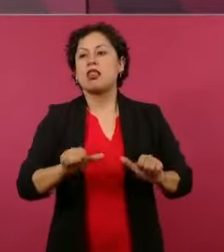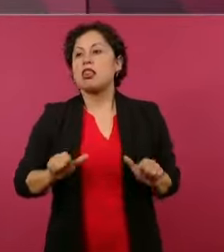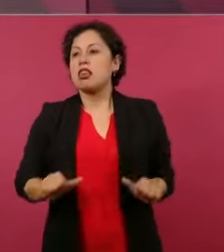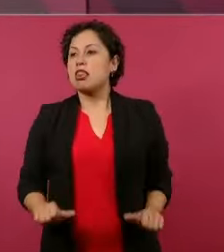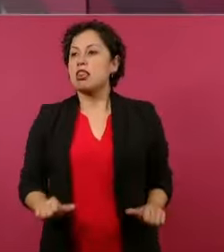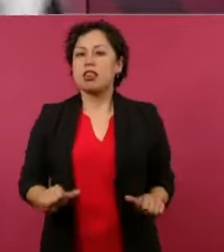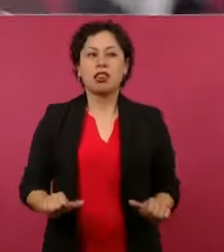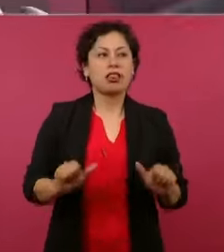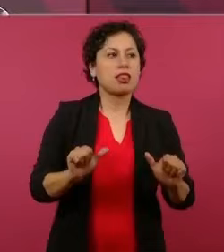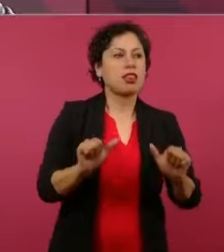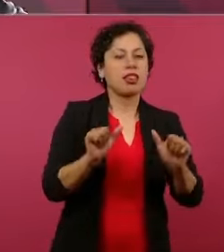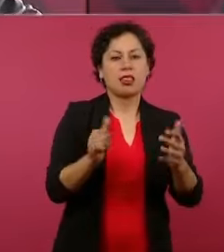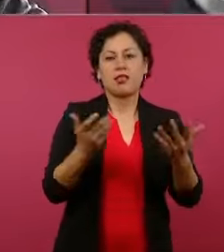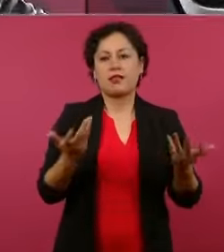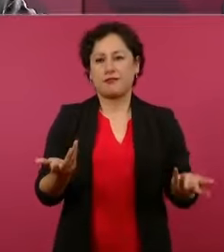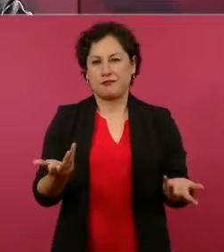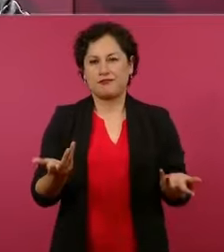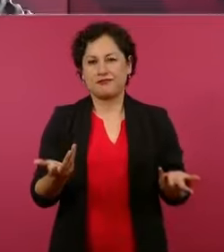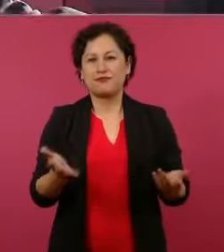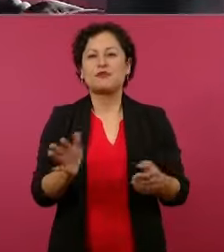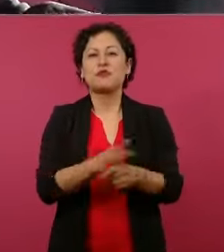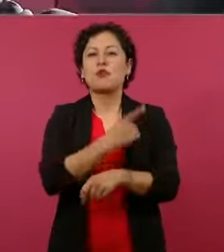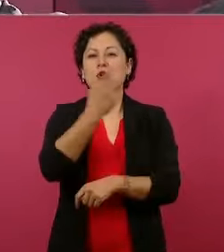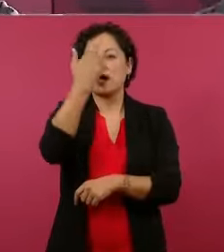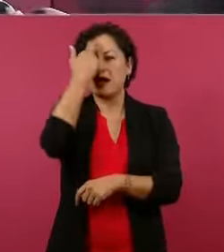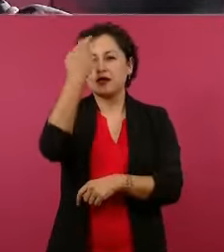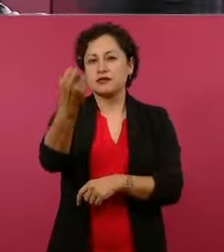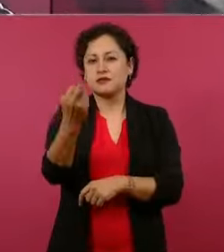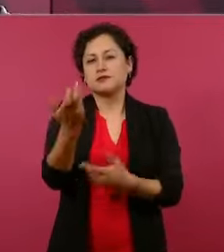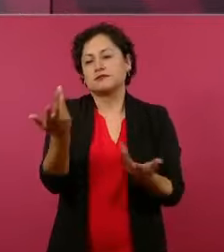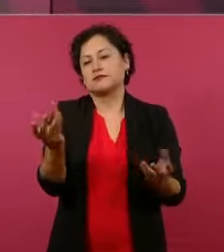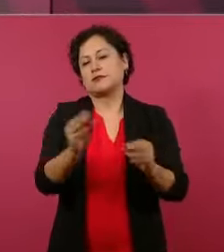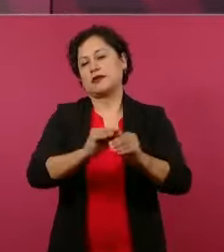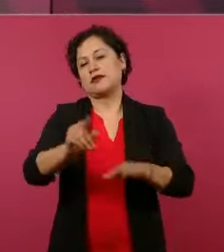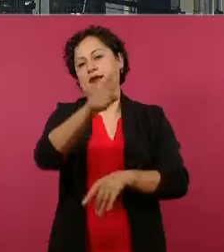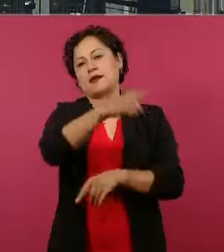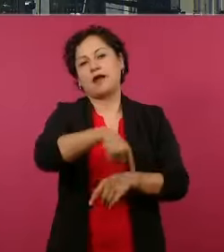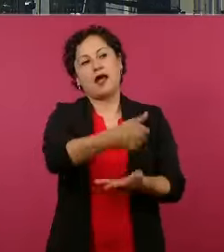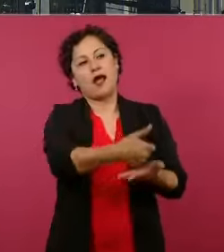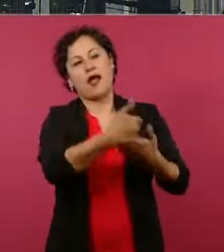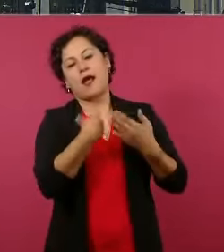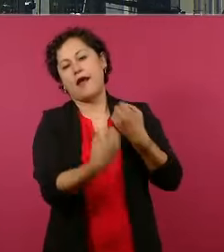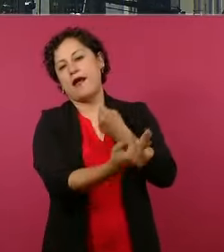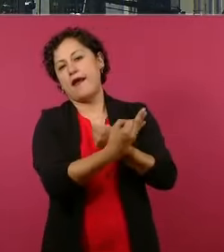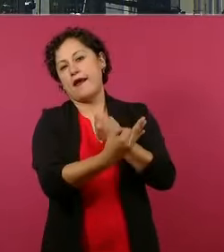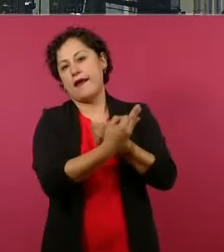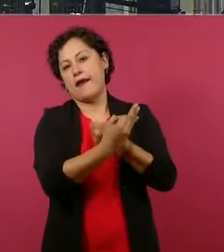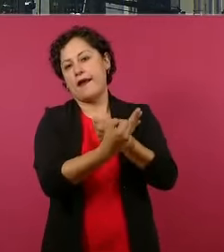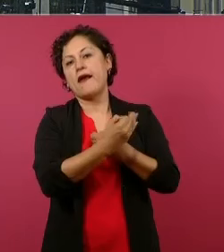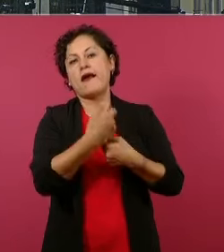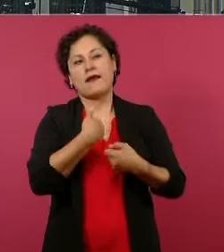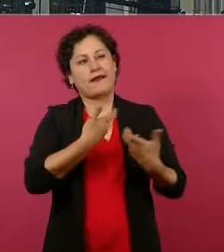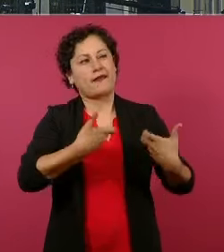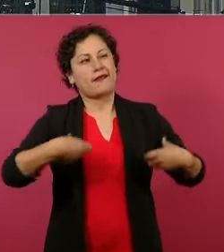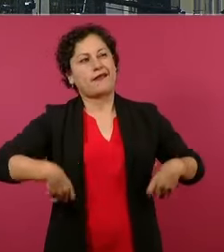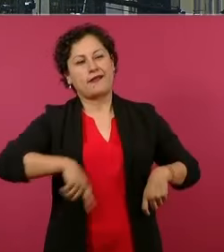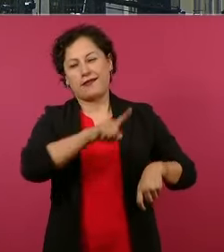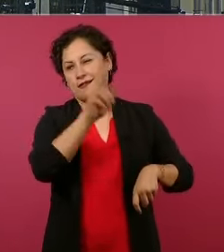privilegios por eran los todo y permitían el